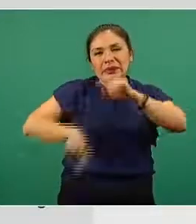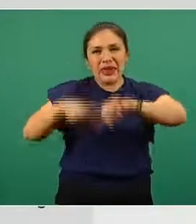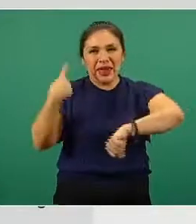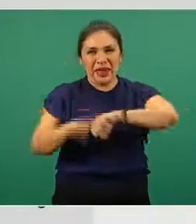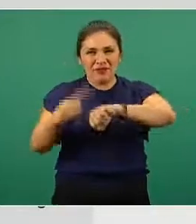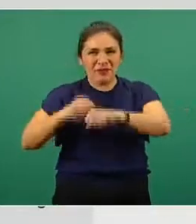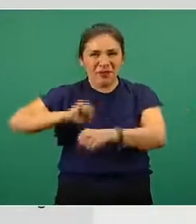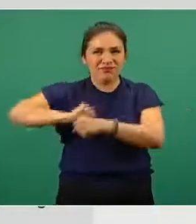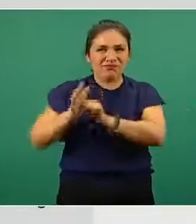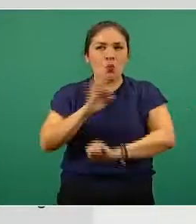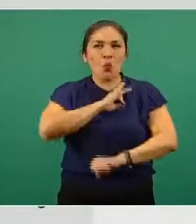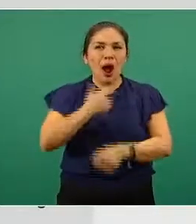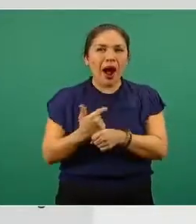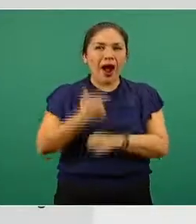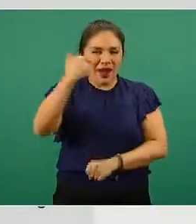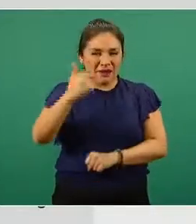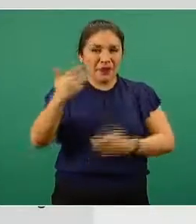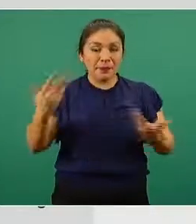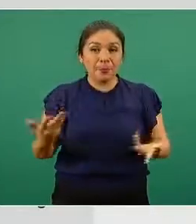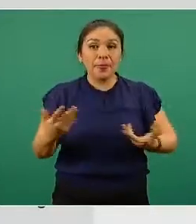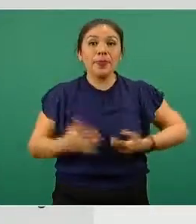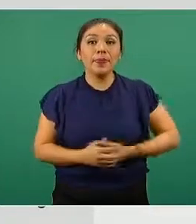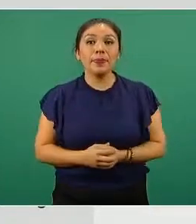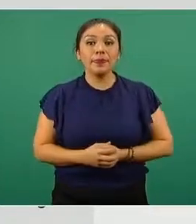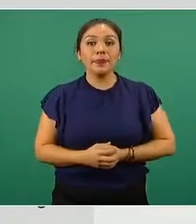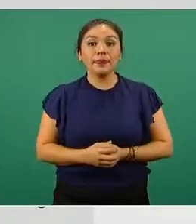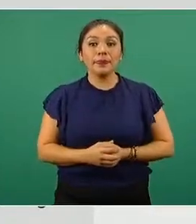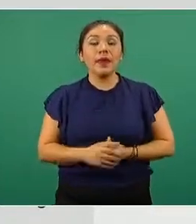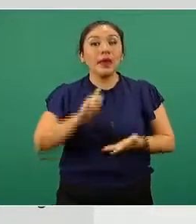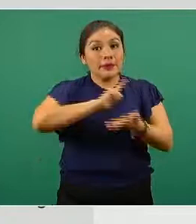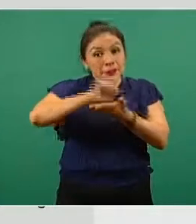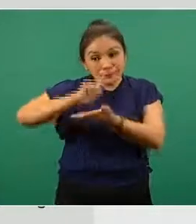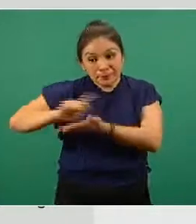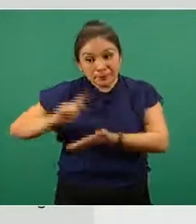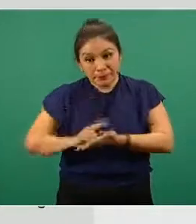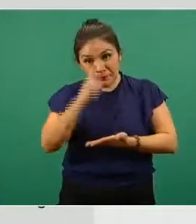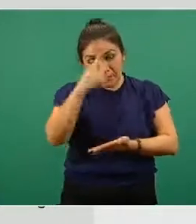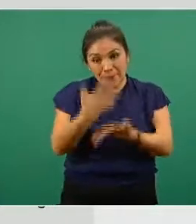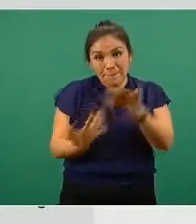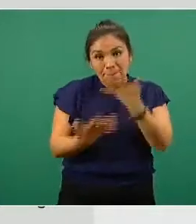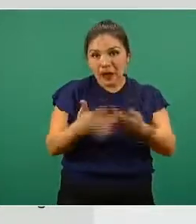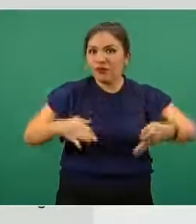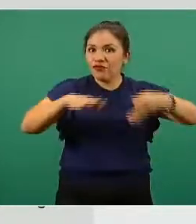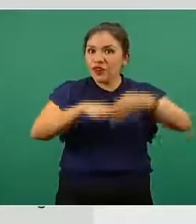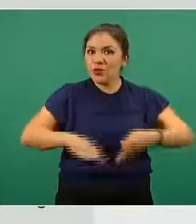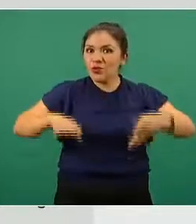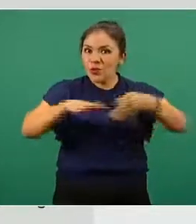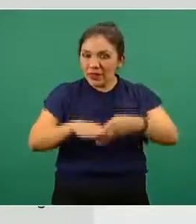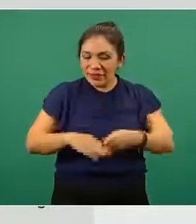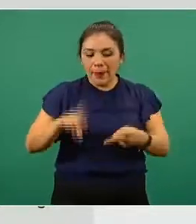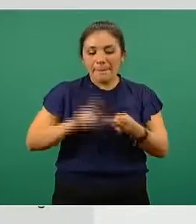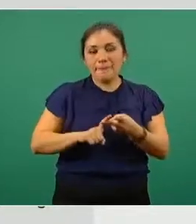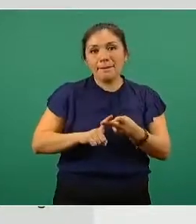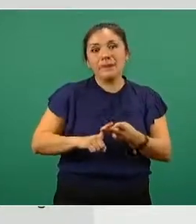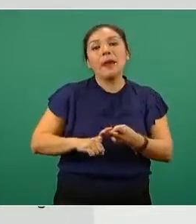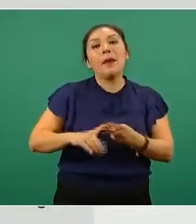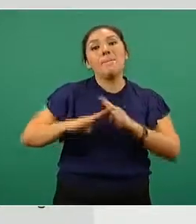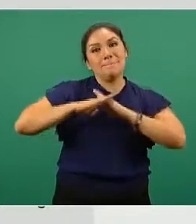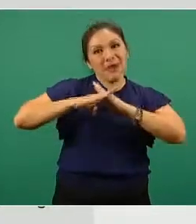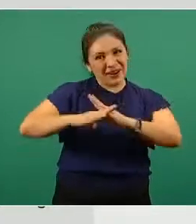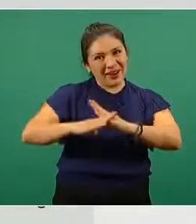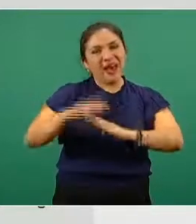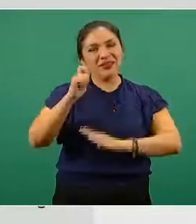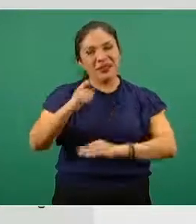de nuestros riesgos, ¿no? Aseo de manos frecuente, barreras